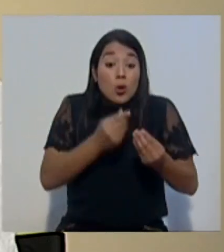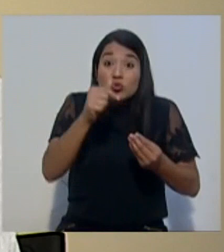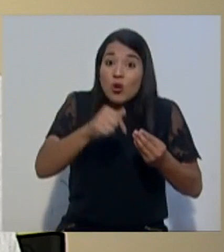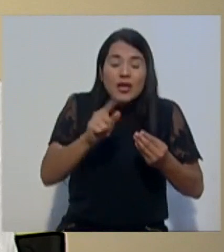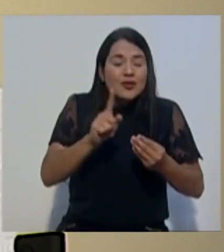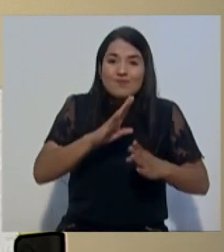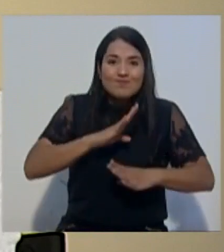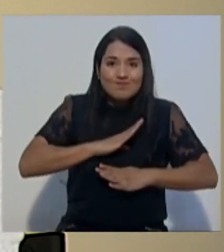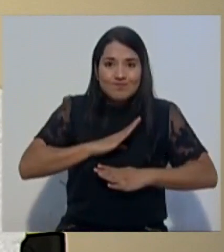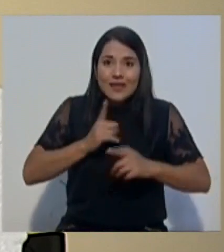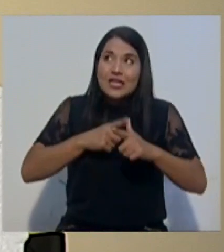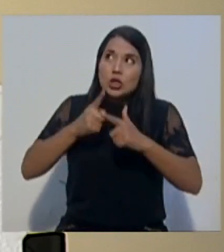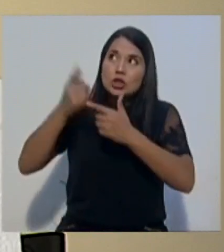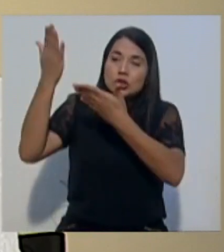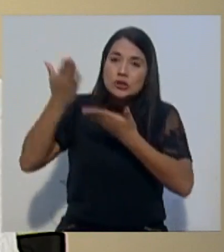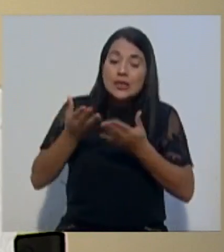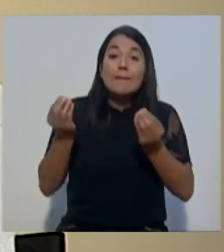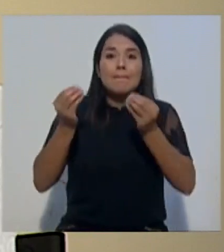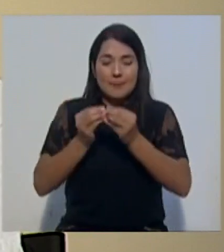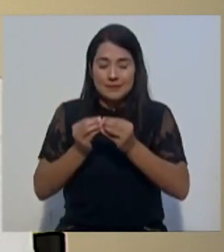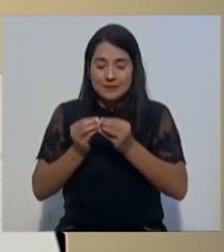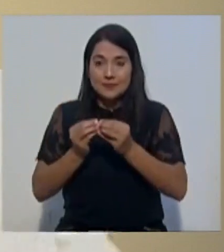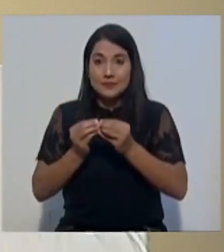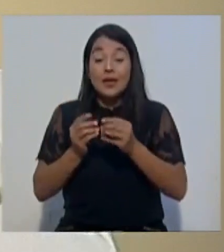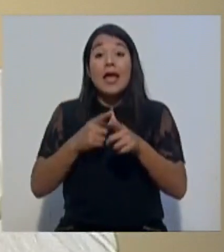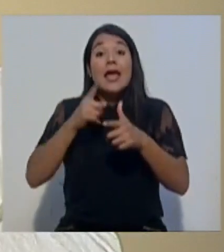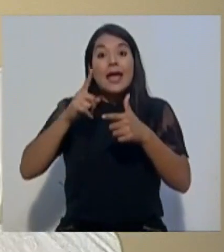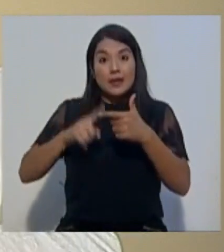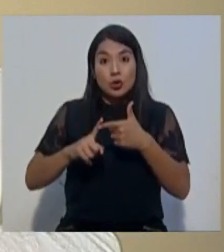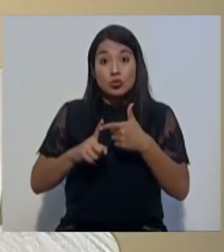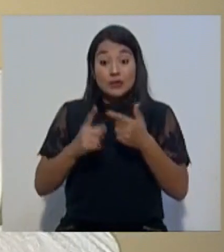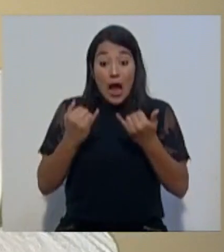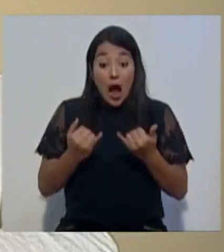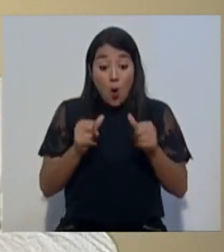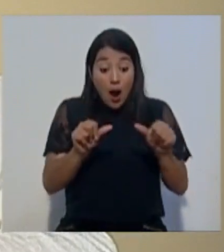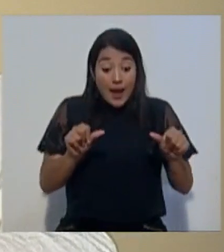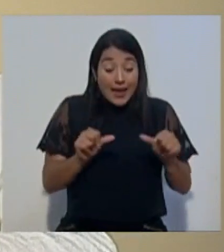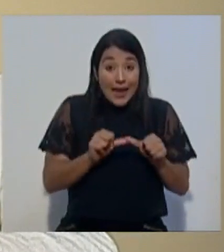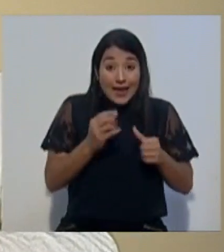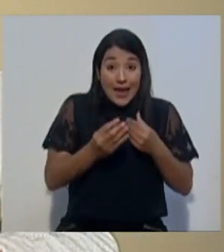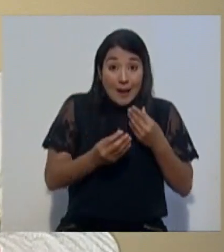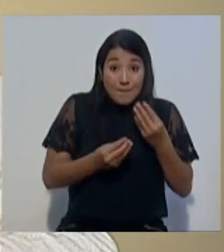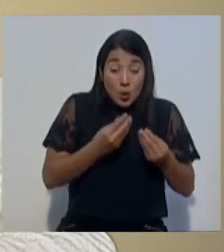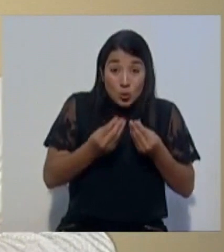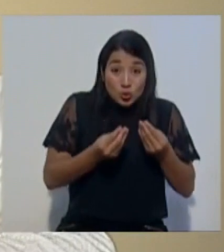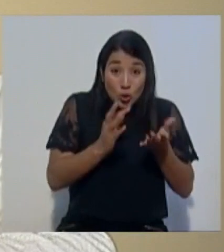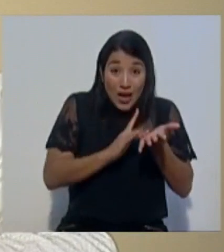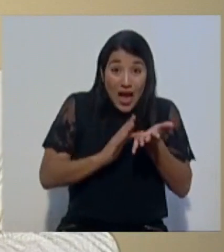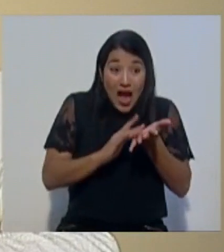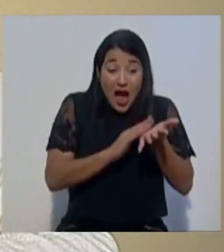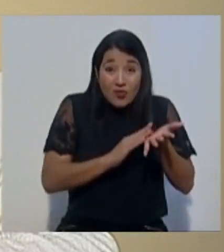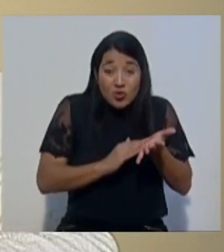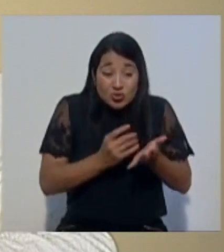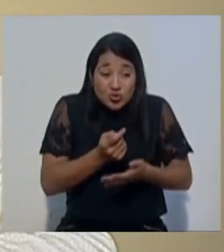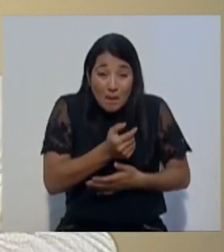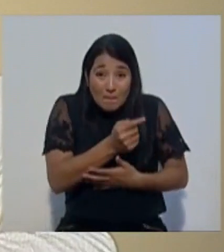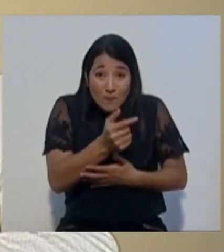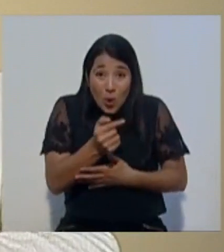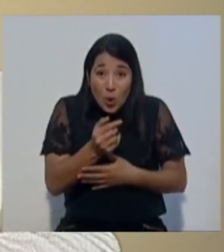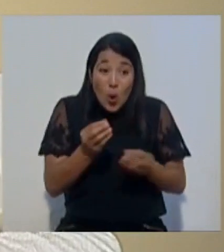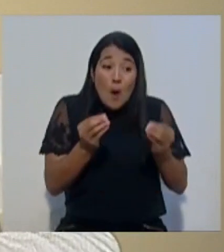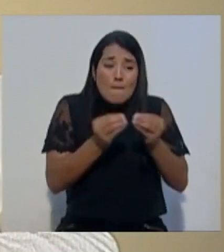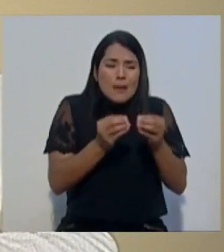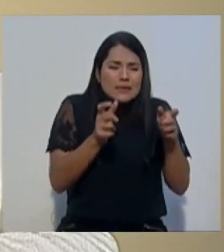producción nacional, que como bien lo planteaba el presidente, al estar el sector arrocero tan ausente, la parte productora, sobre todo el pequeño y